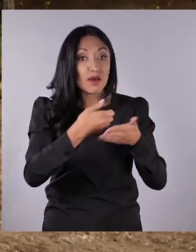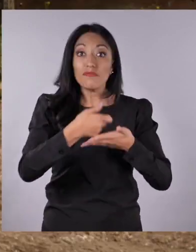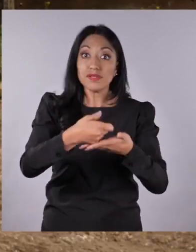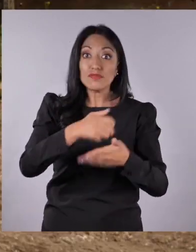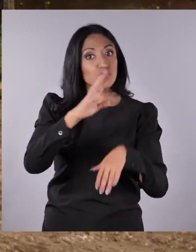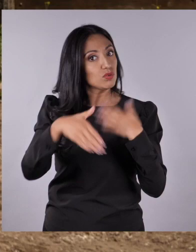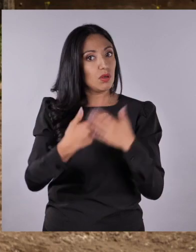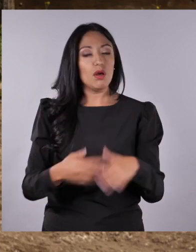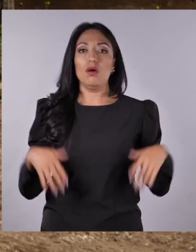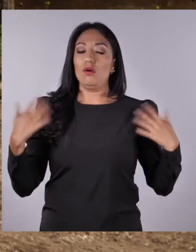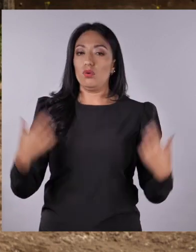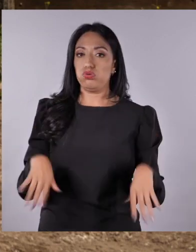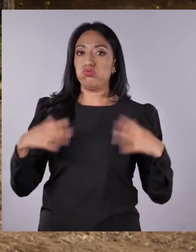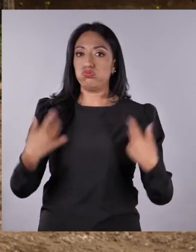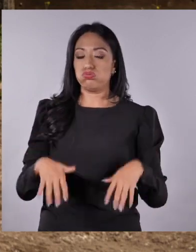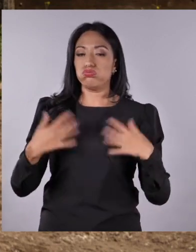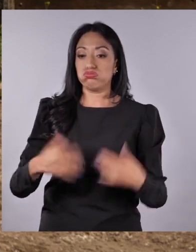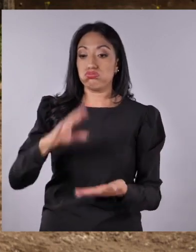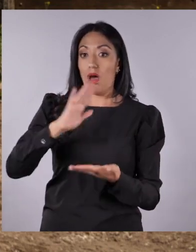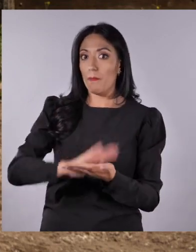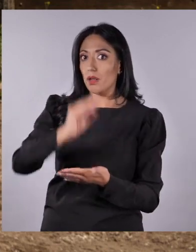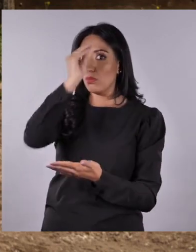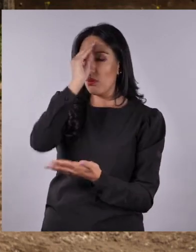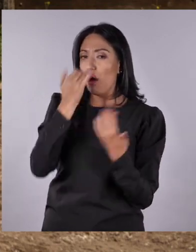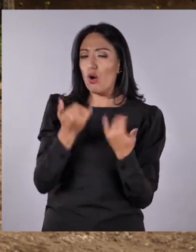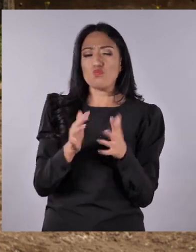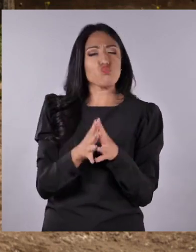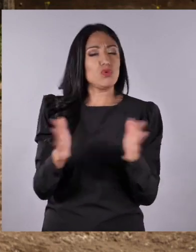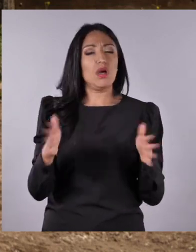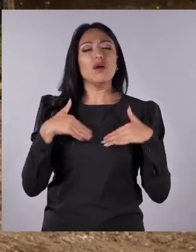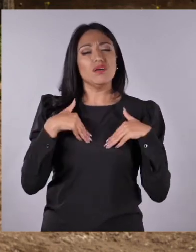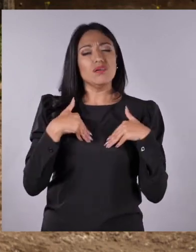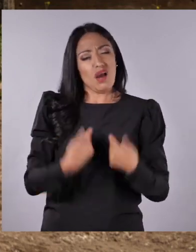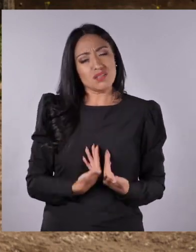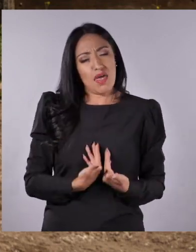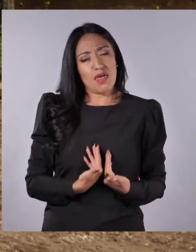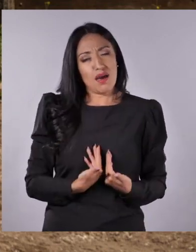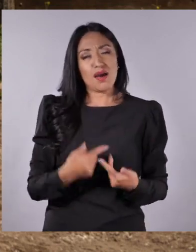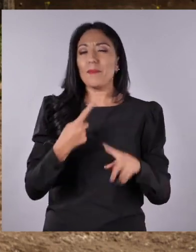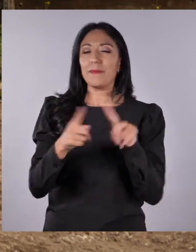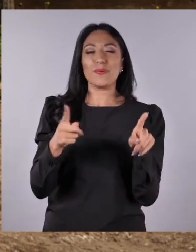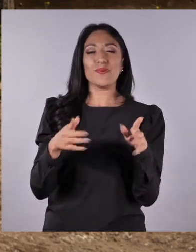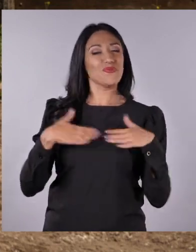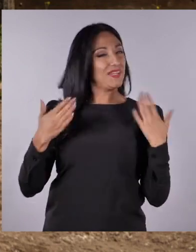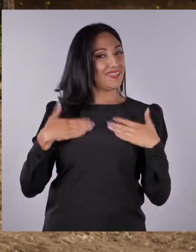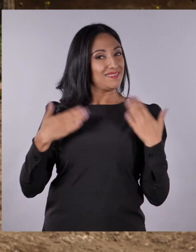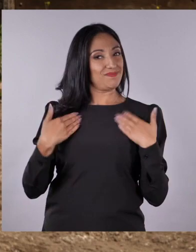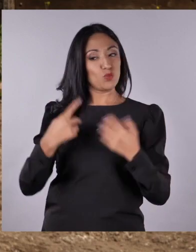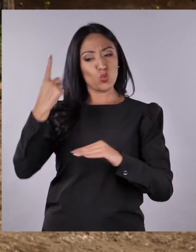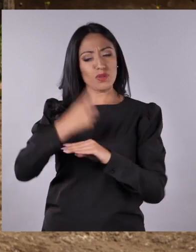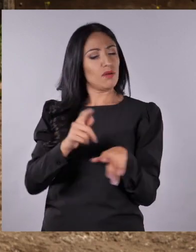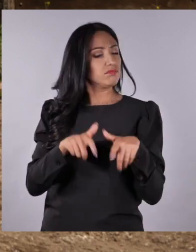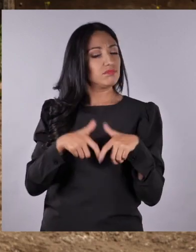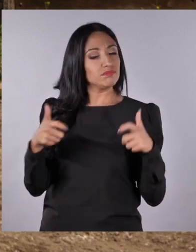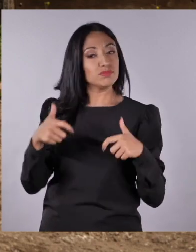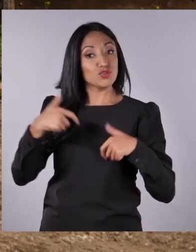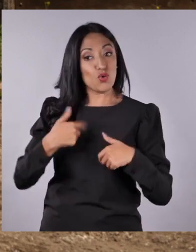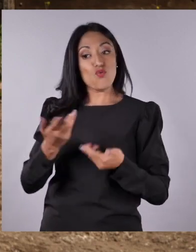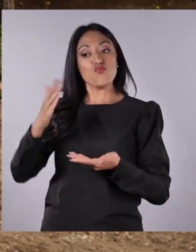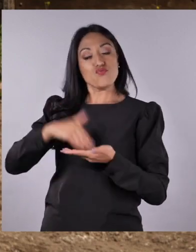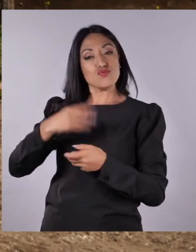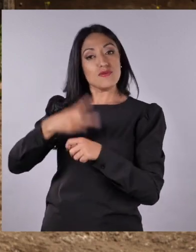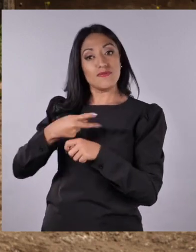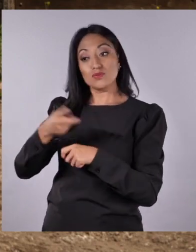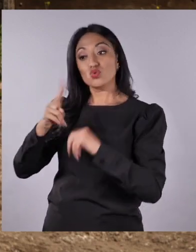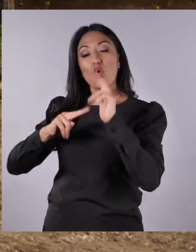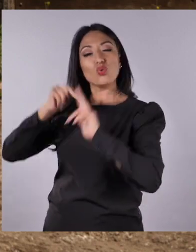Uf, hoy he aprendido un montón de cosas y me siento cansada, pero feliz. Ha sido un gran día que de ley voy a